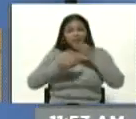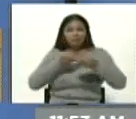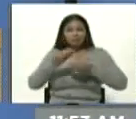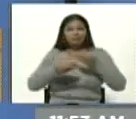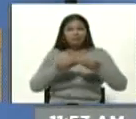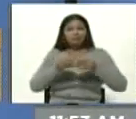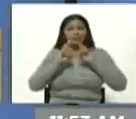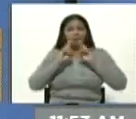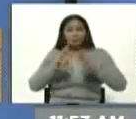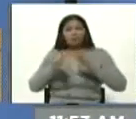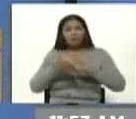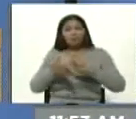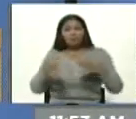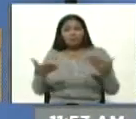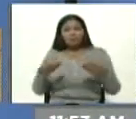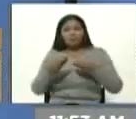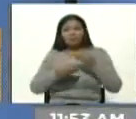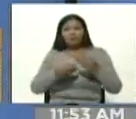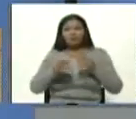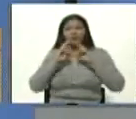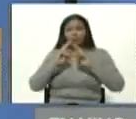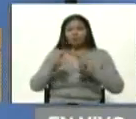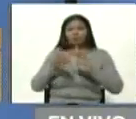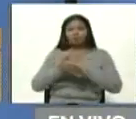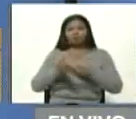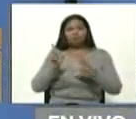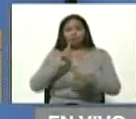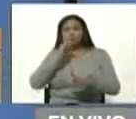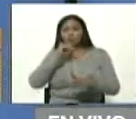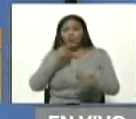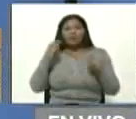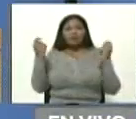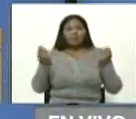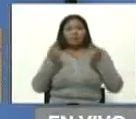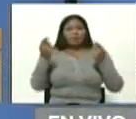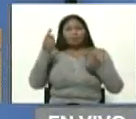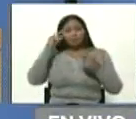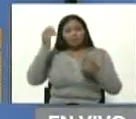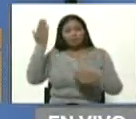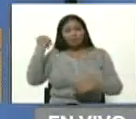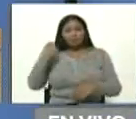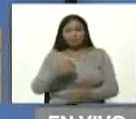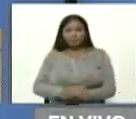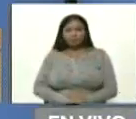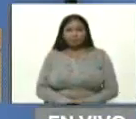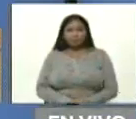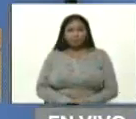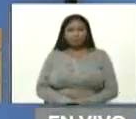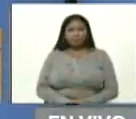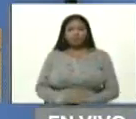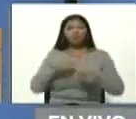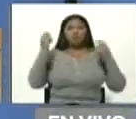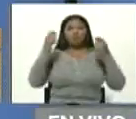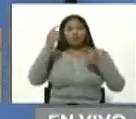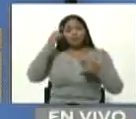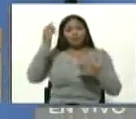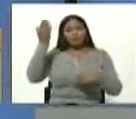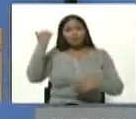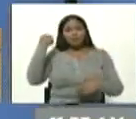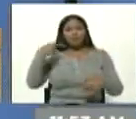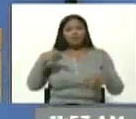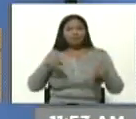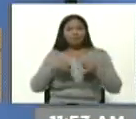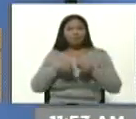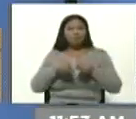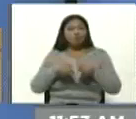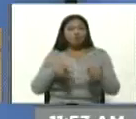de los resultados, no, en verdad no de resultados, sino de la jornada del día de ayer. La jornada del día de ayer, donde